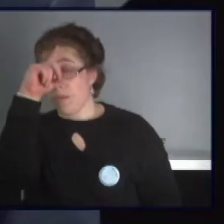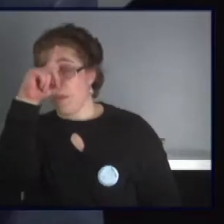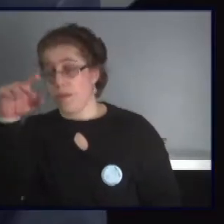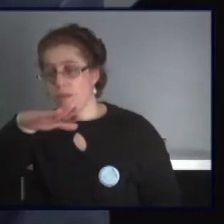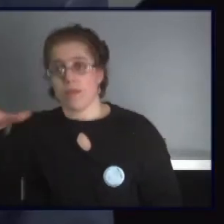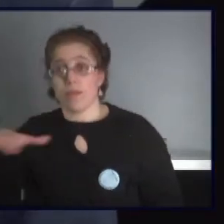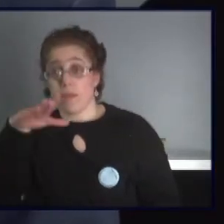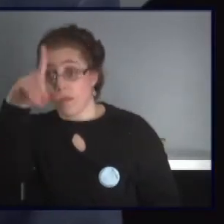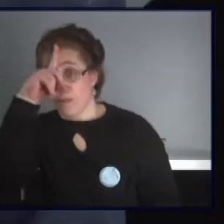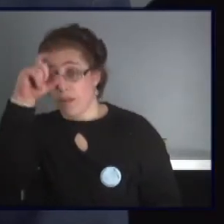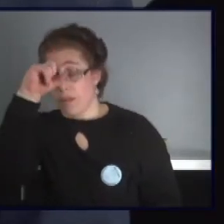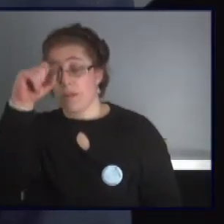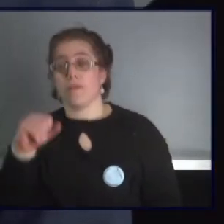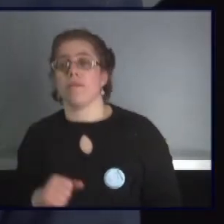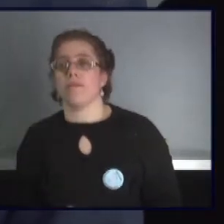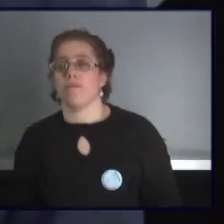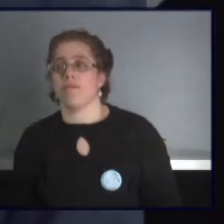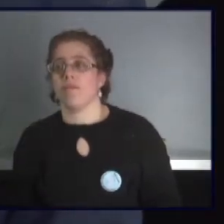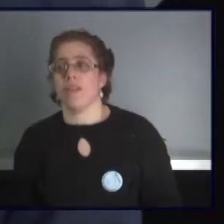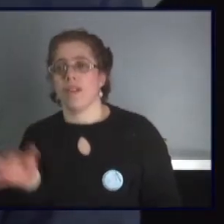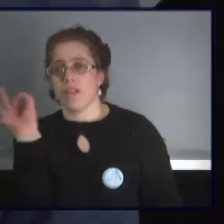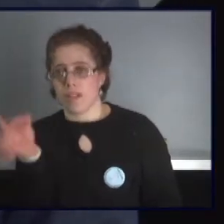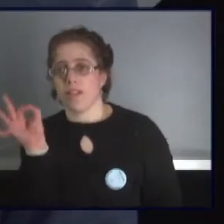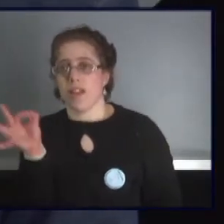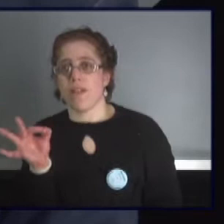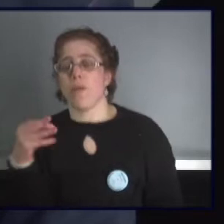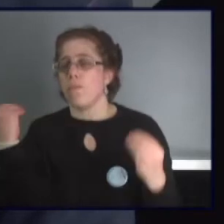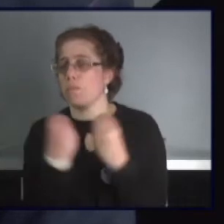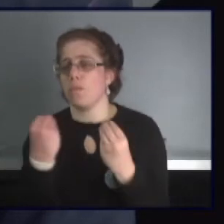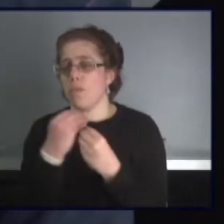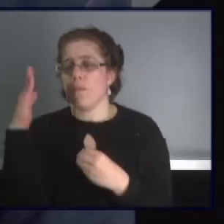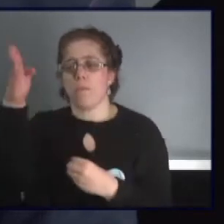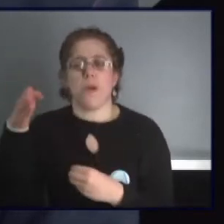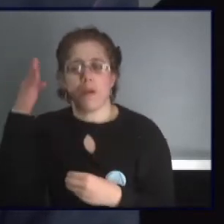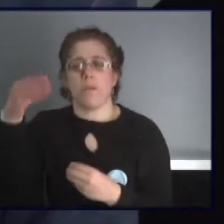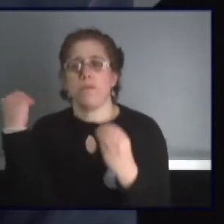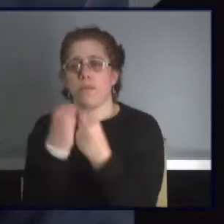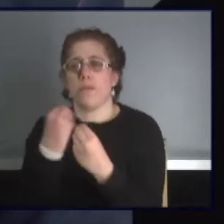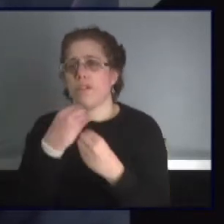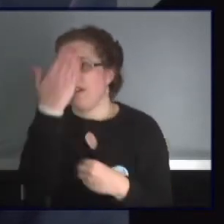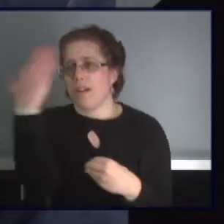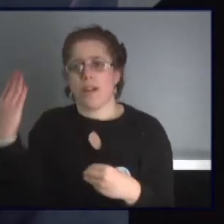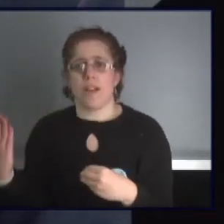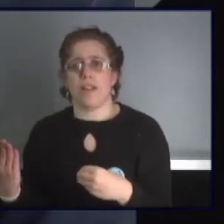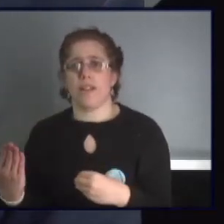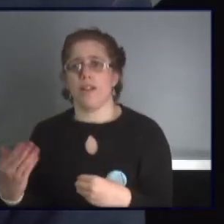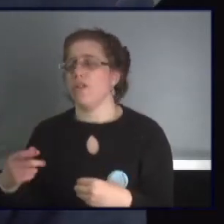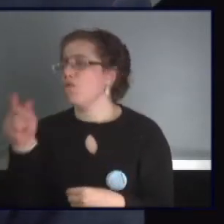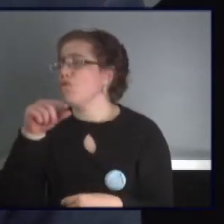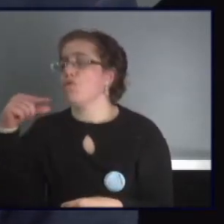que uno sabe que concurre mucha gente pero sobre todo aquel que por allí no tiene obra social